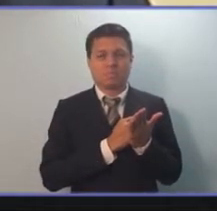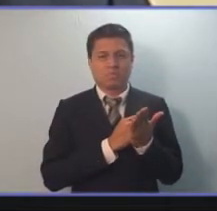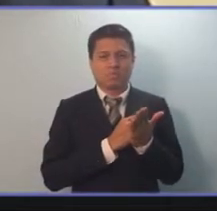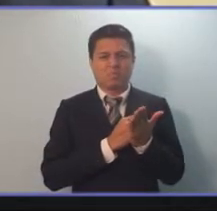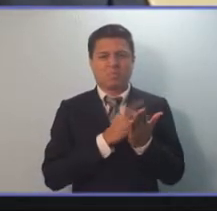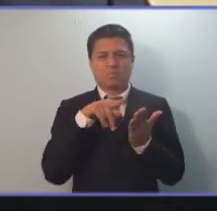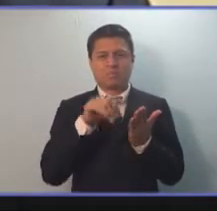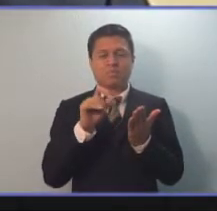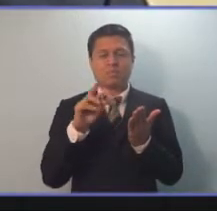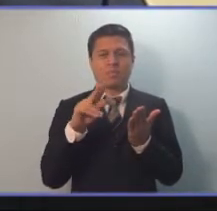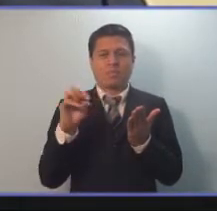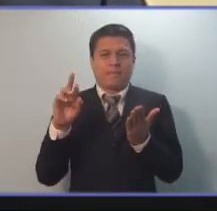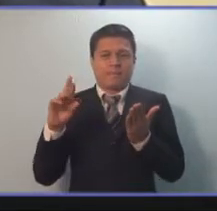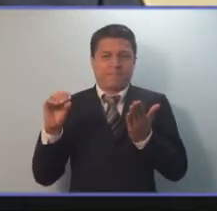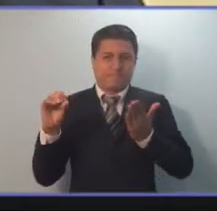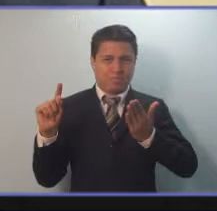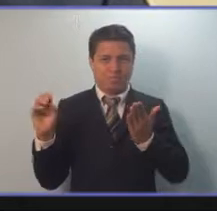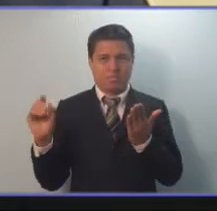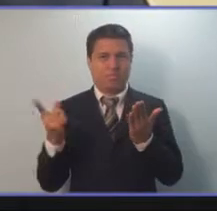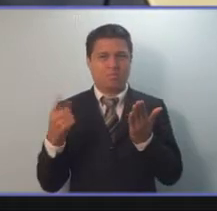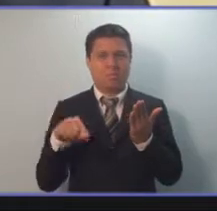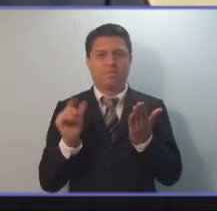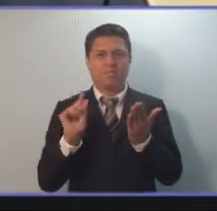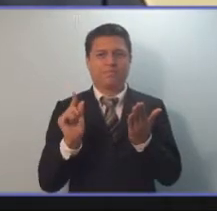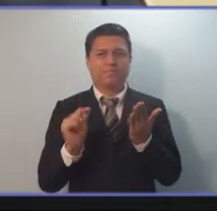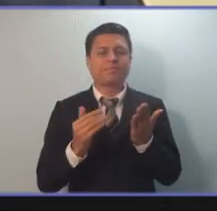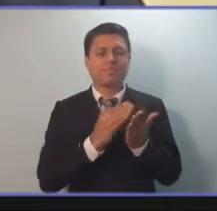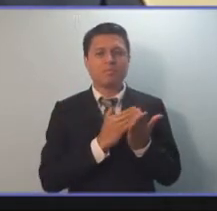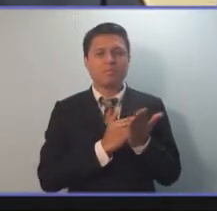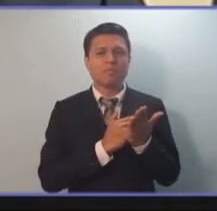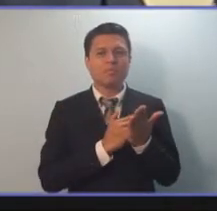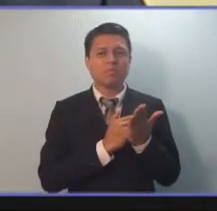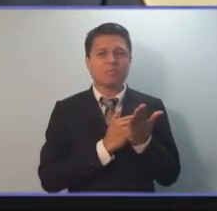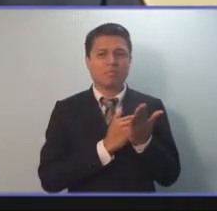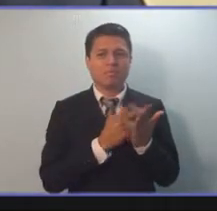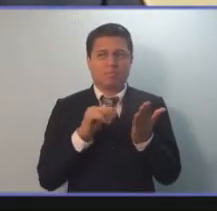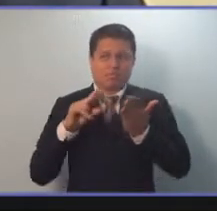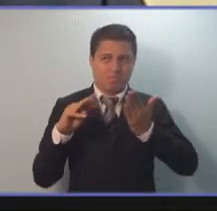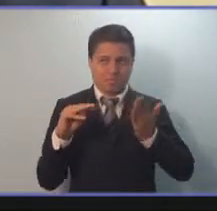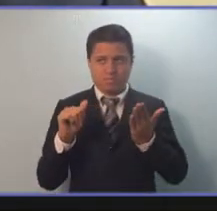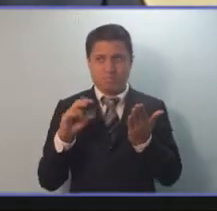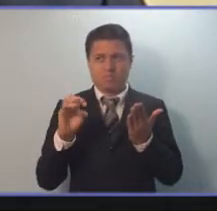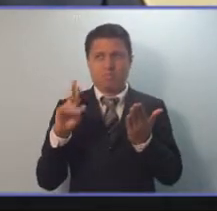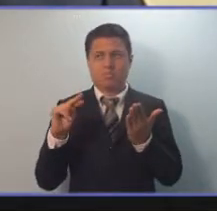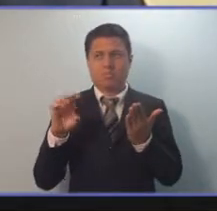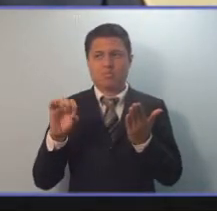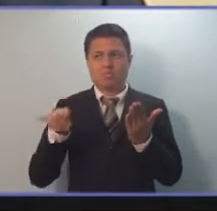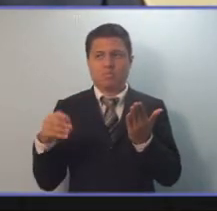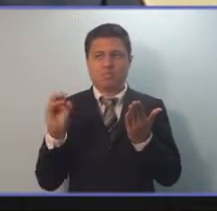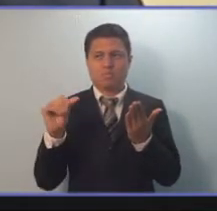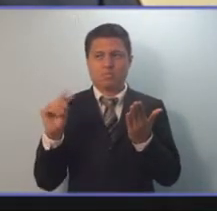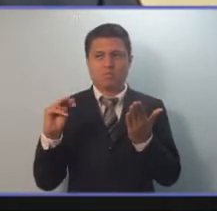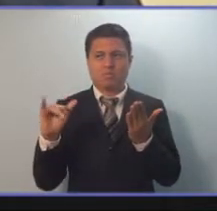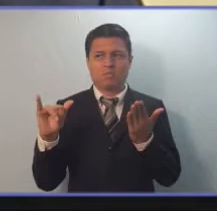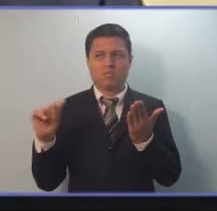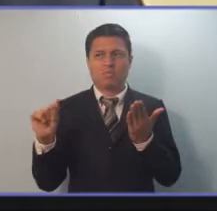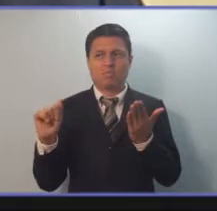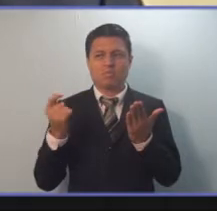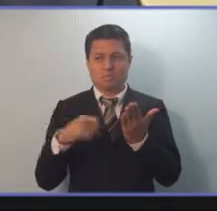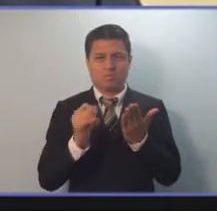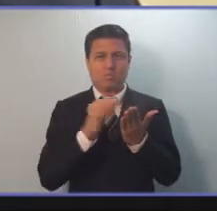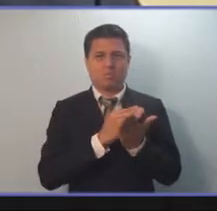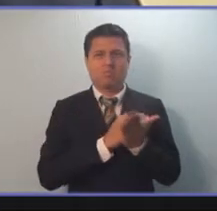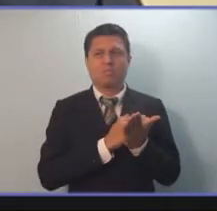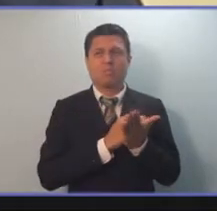Rodolfo Antonio Parque Soto, ausente con permiso. Norma Cristina Cornejo Amaya,